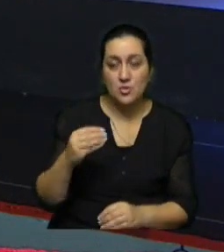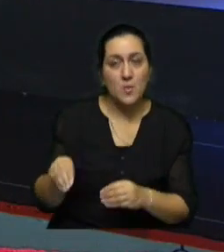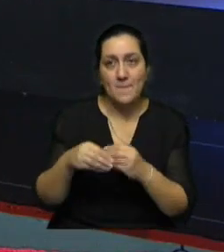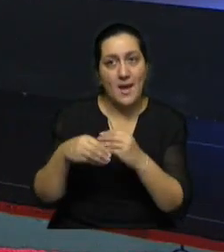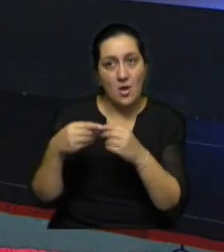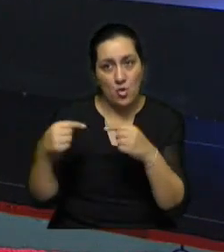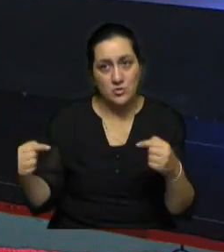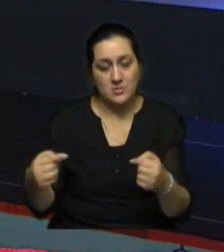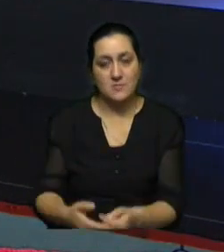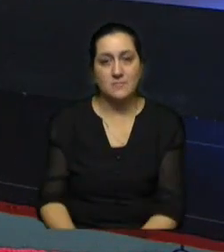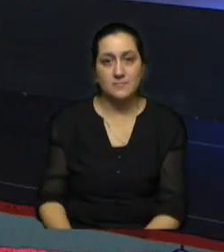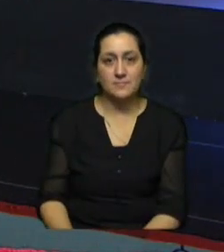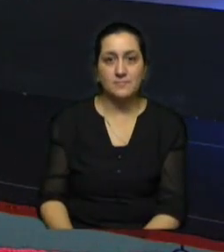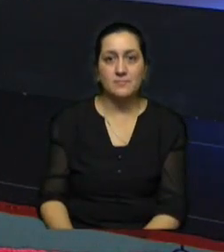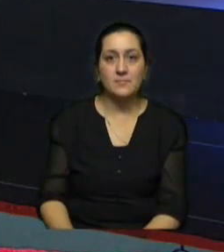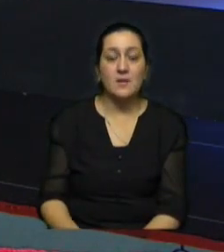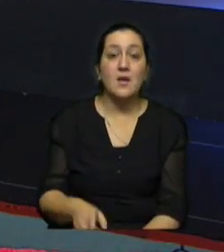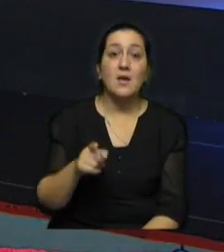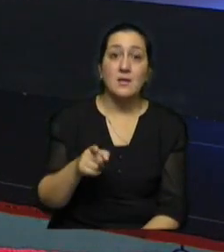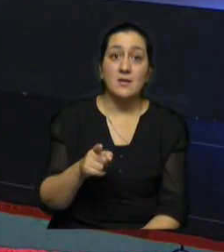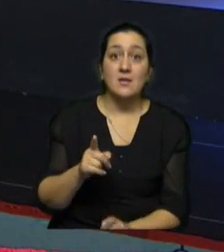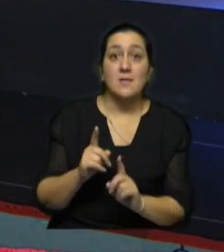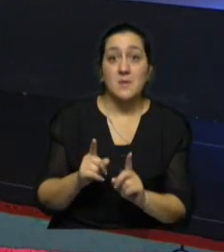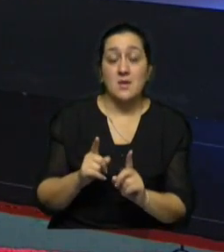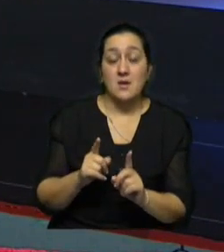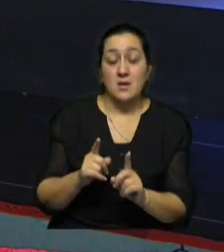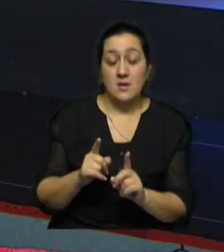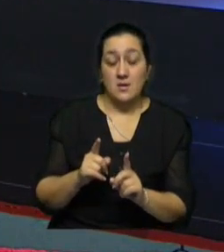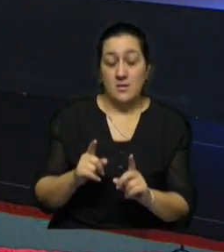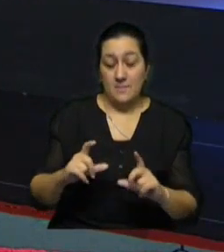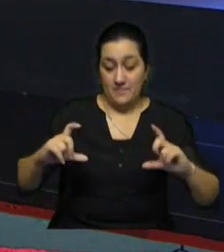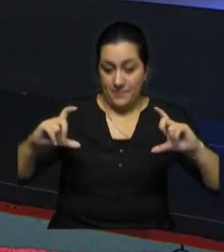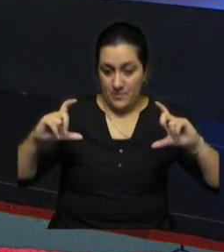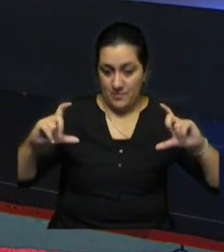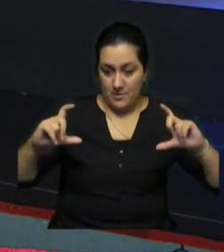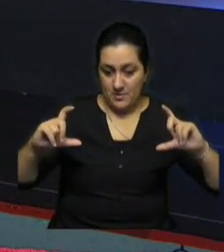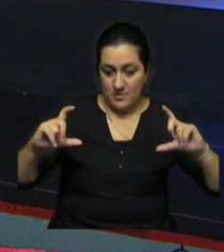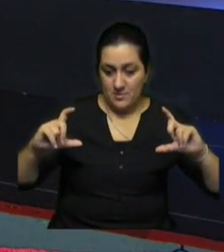Soy de La Teja. Acá abro también un paréntesis.